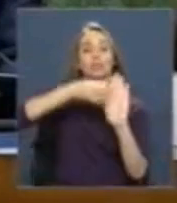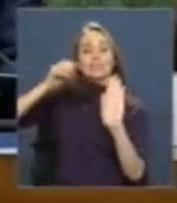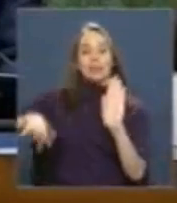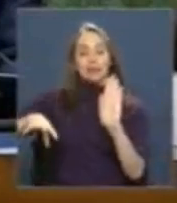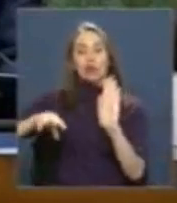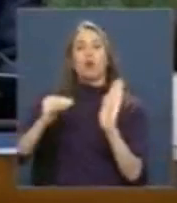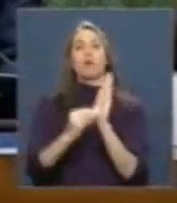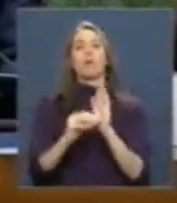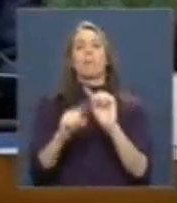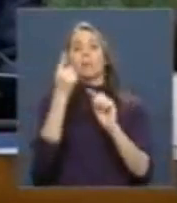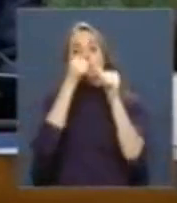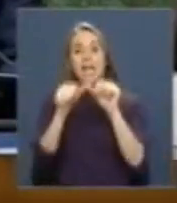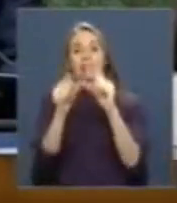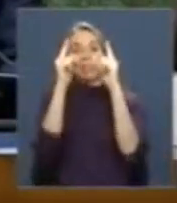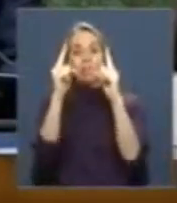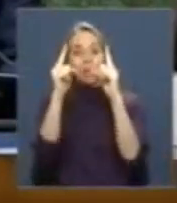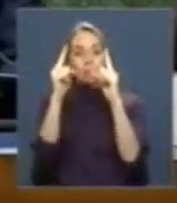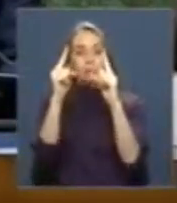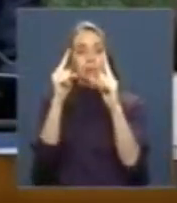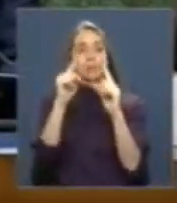como primer período el cliente